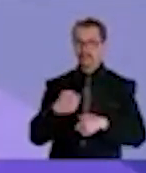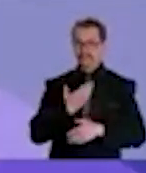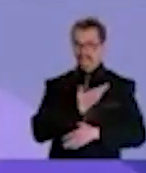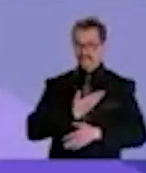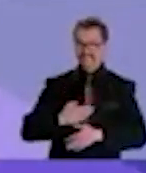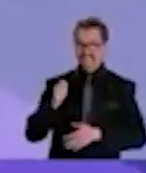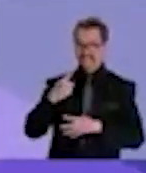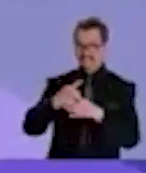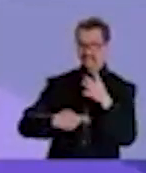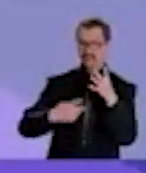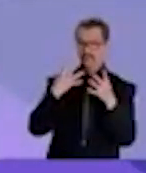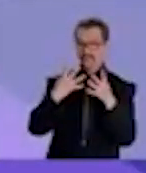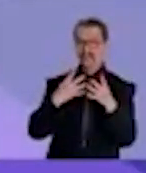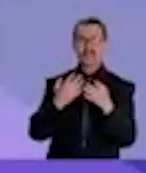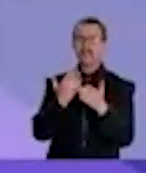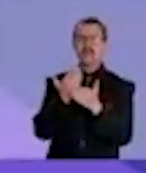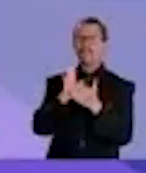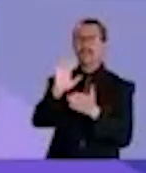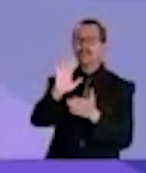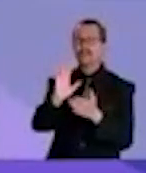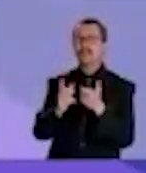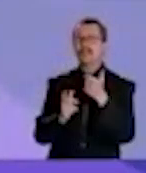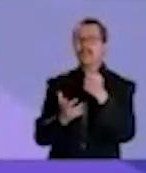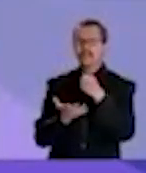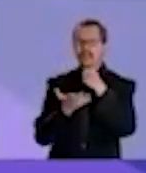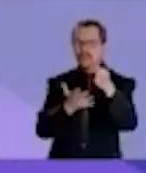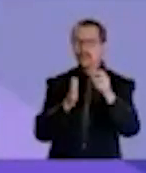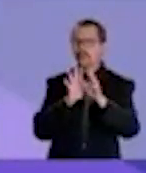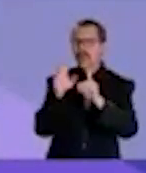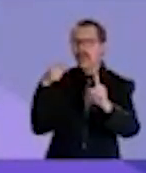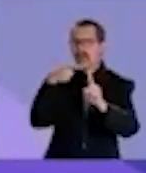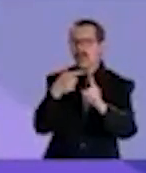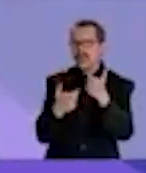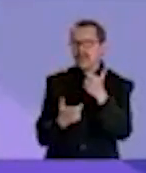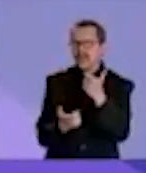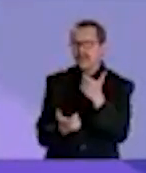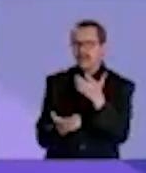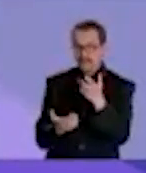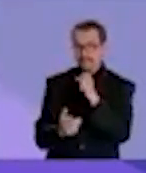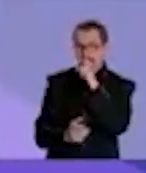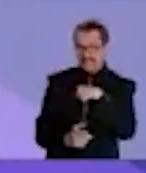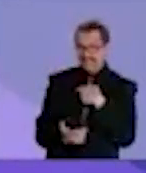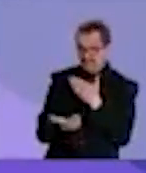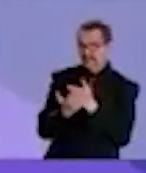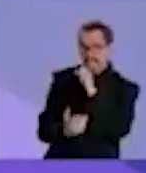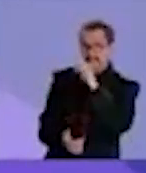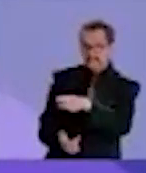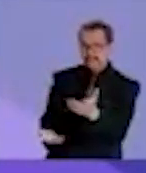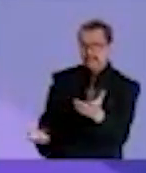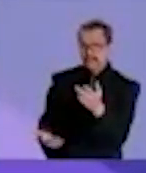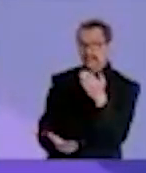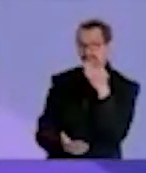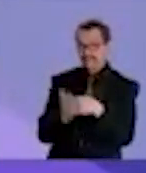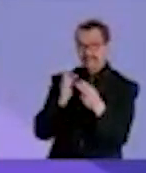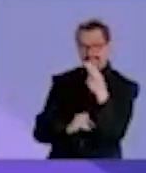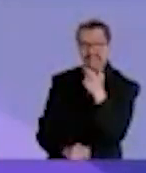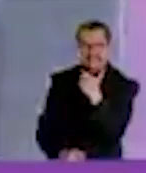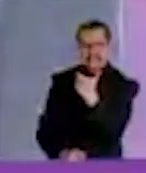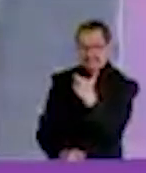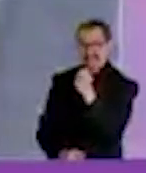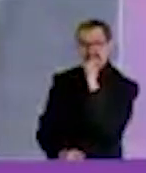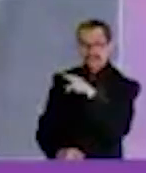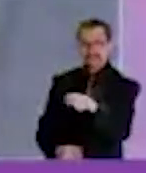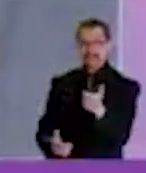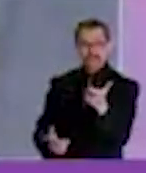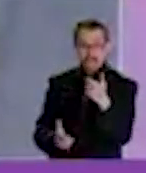propuesta concreta la propuesta es esa se necesita dinero compadre no puedes hacer otras cosas sin el dinero y que ahora con ese dinero ya